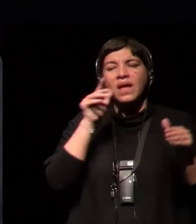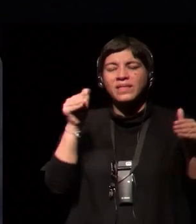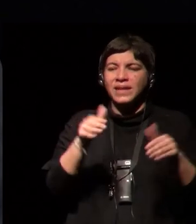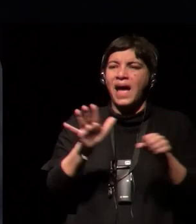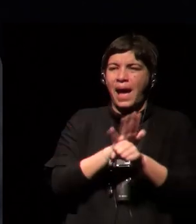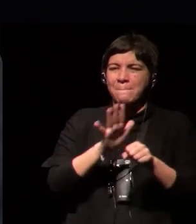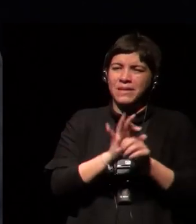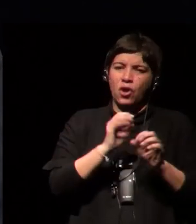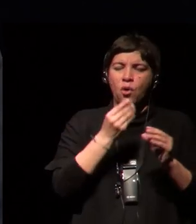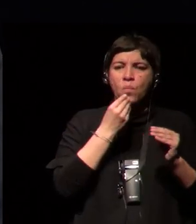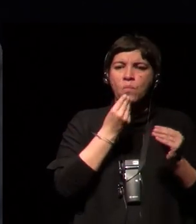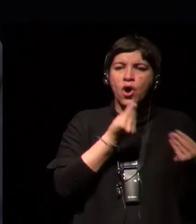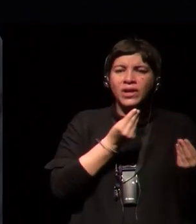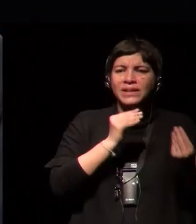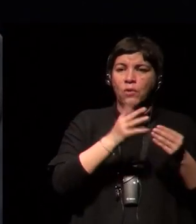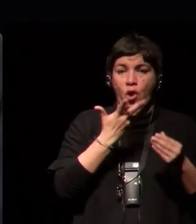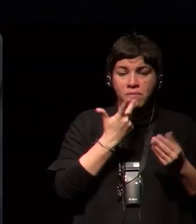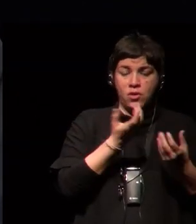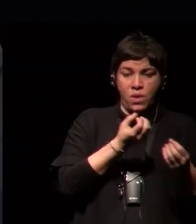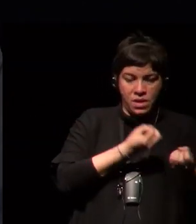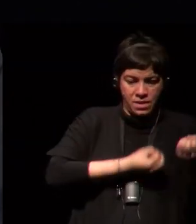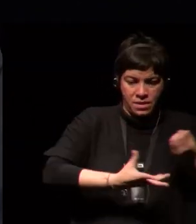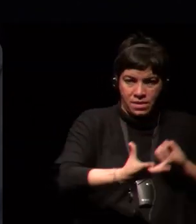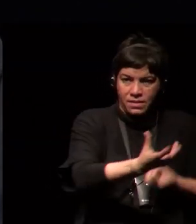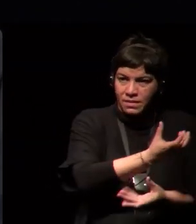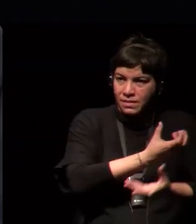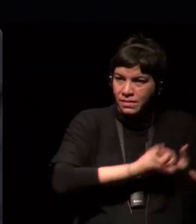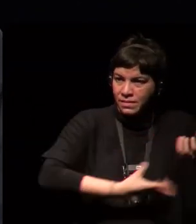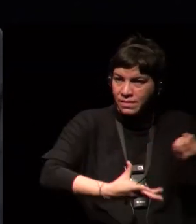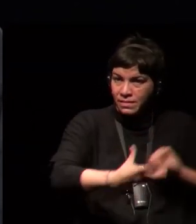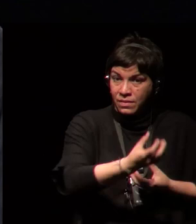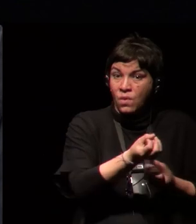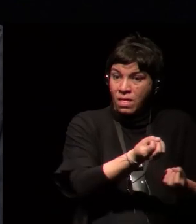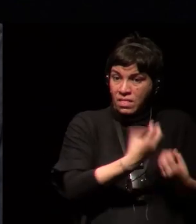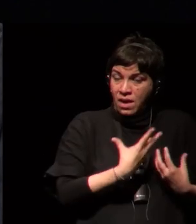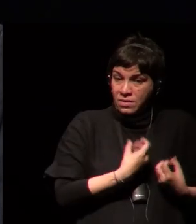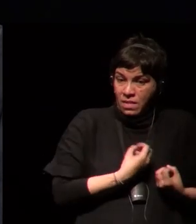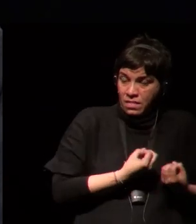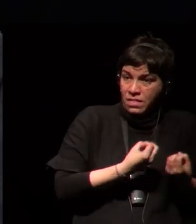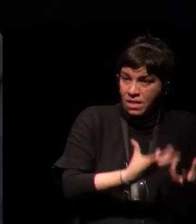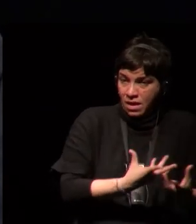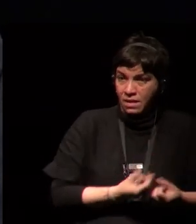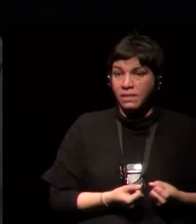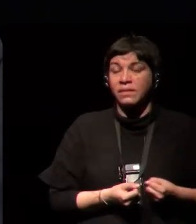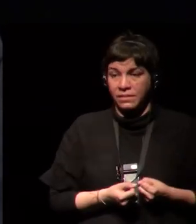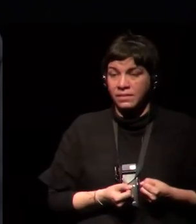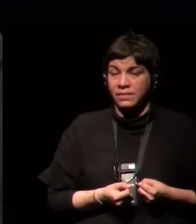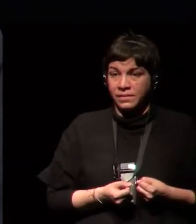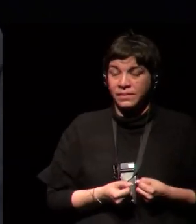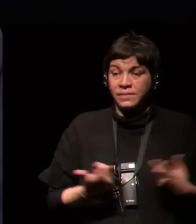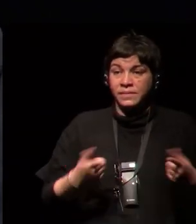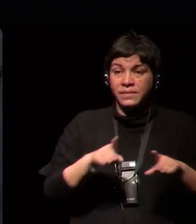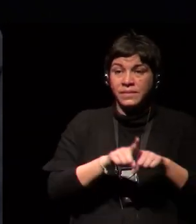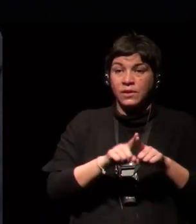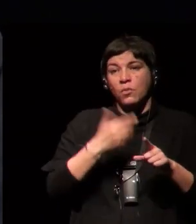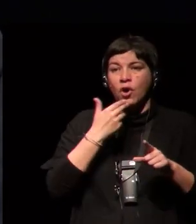conocimiento, porque estos nos transferían conocimiento a nosotros y nosotros a ellos. O sea, el segundo nivel, el nivel comunitario,